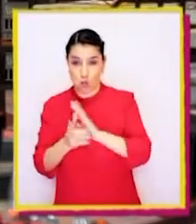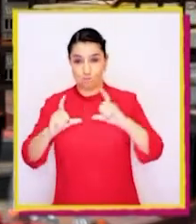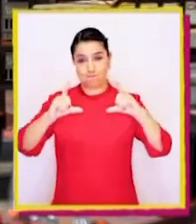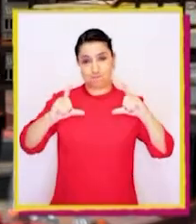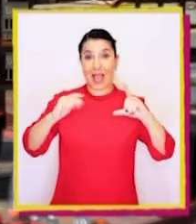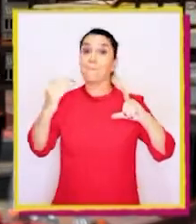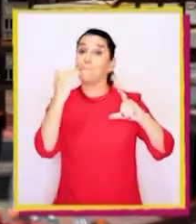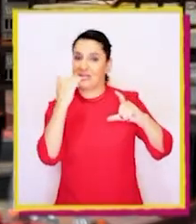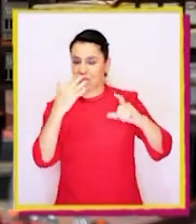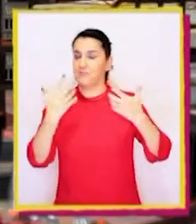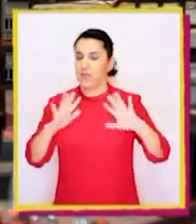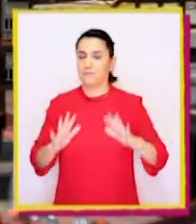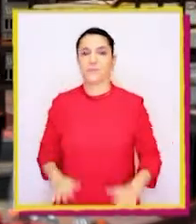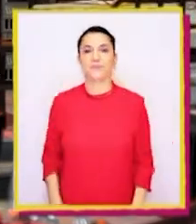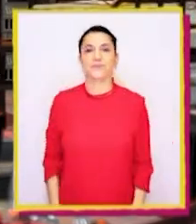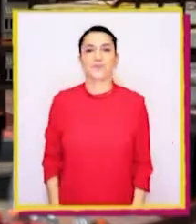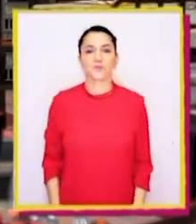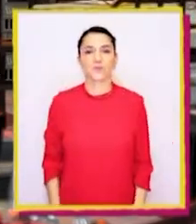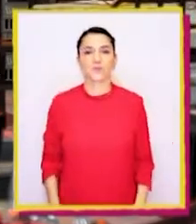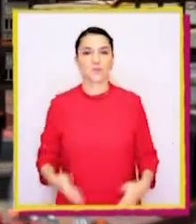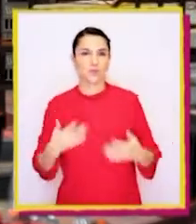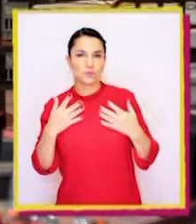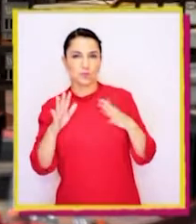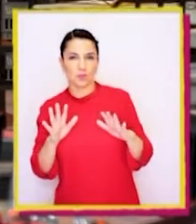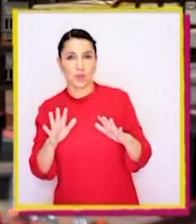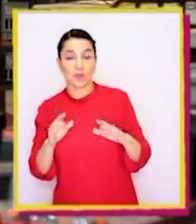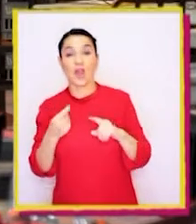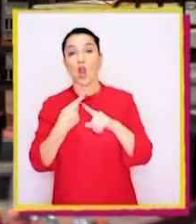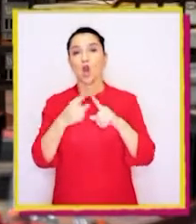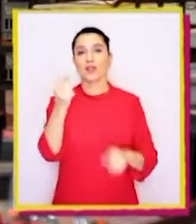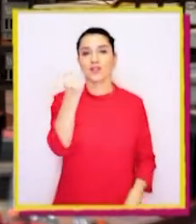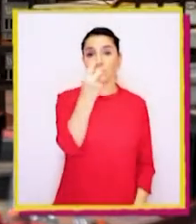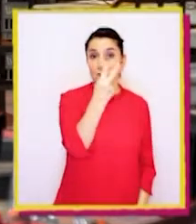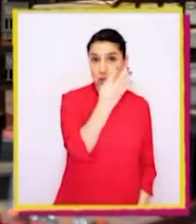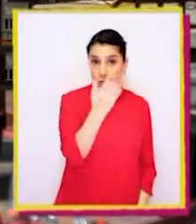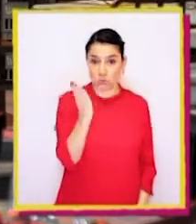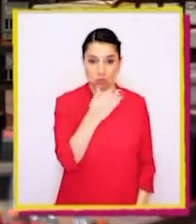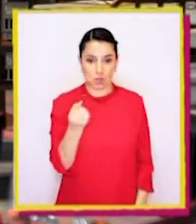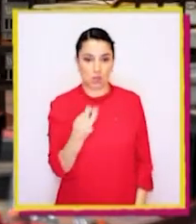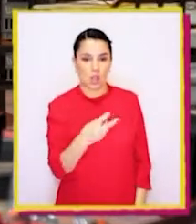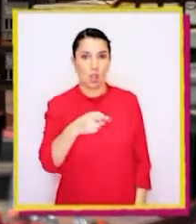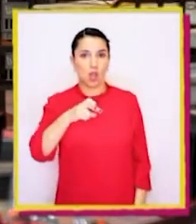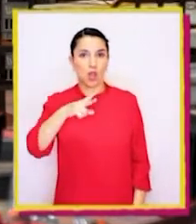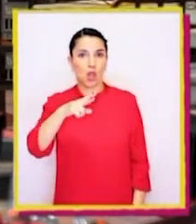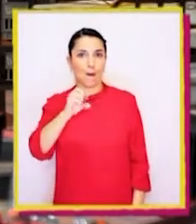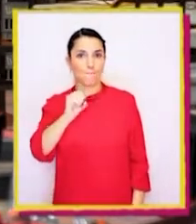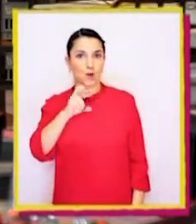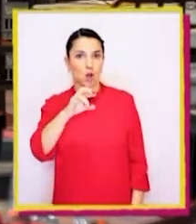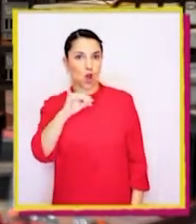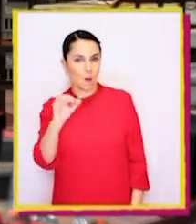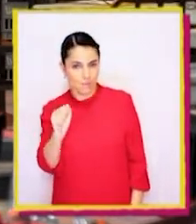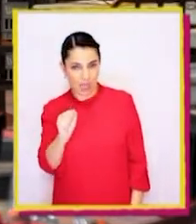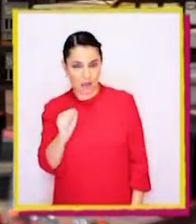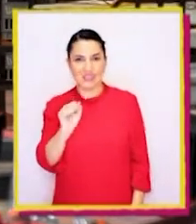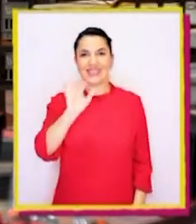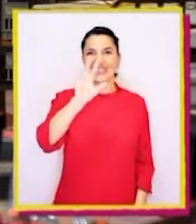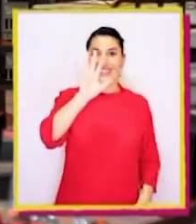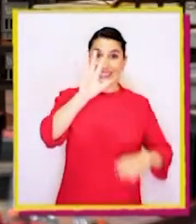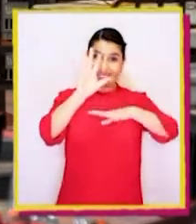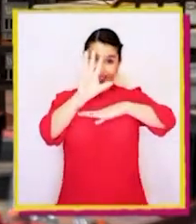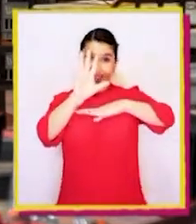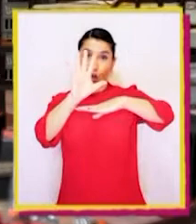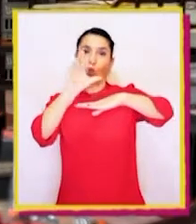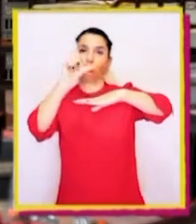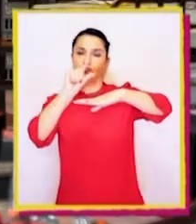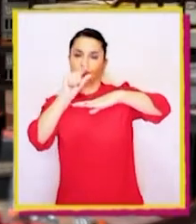pizza. Ya, excelente. Ahora, esta sería otra fracción propia porque el 5 es más chiquitito que el 8.